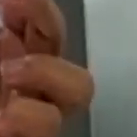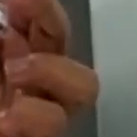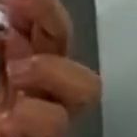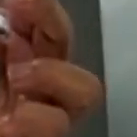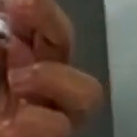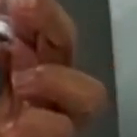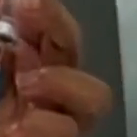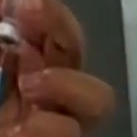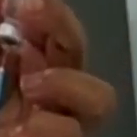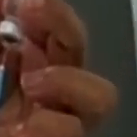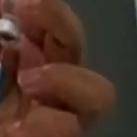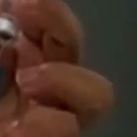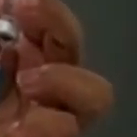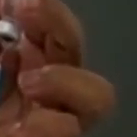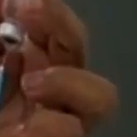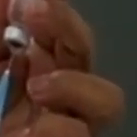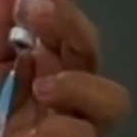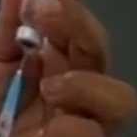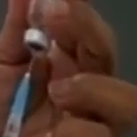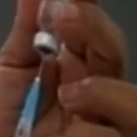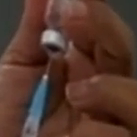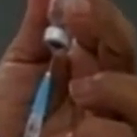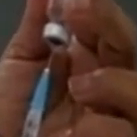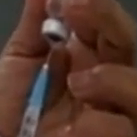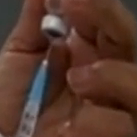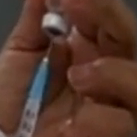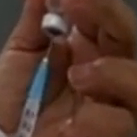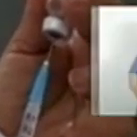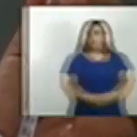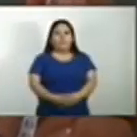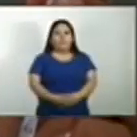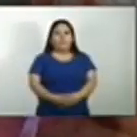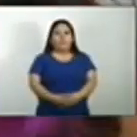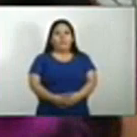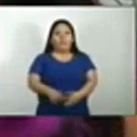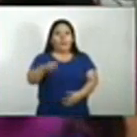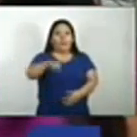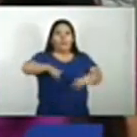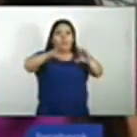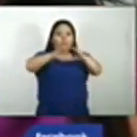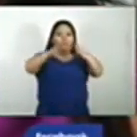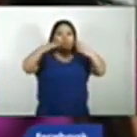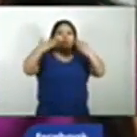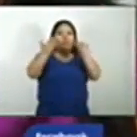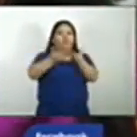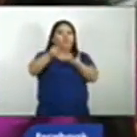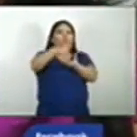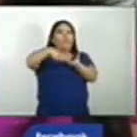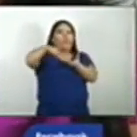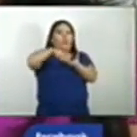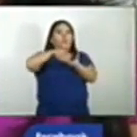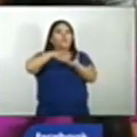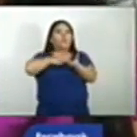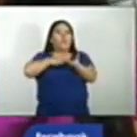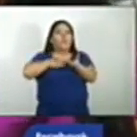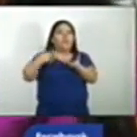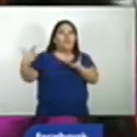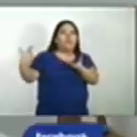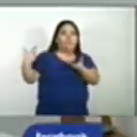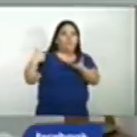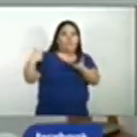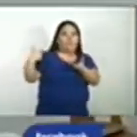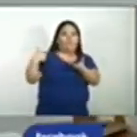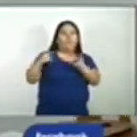de la Salud reveló que solo el 58% de la población en el mundo tiene al menos una dosis de refuerzo de la